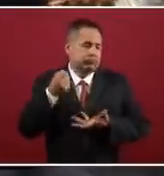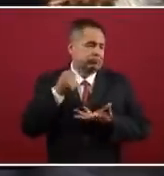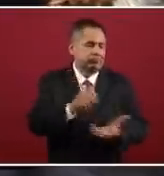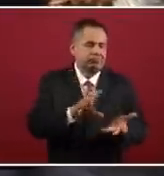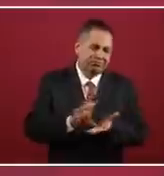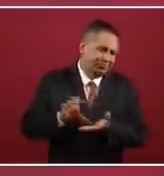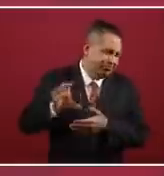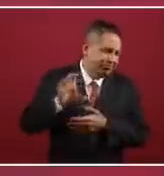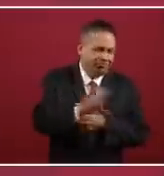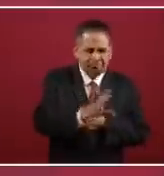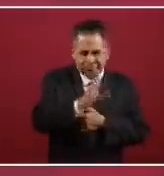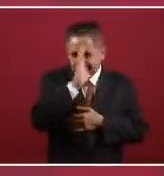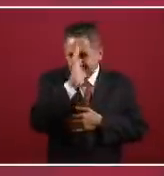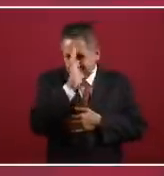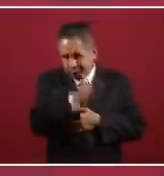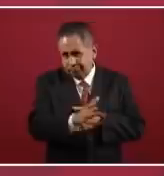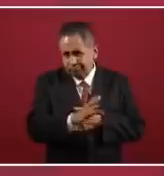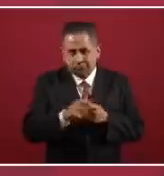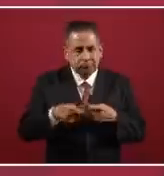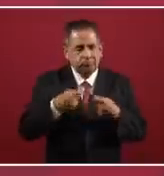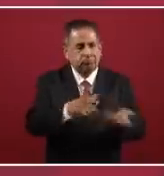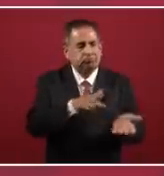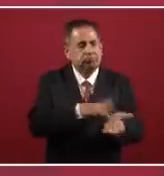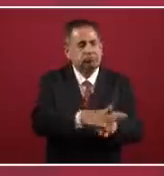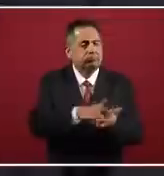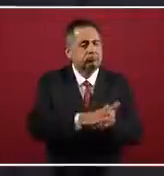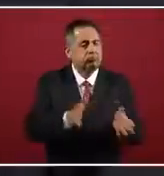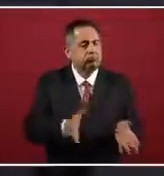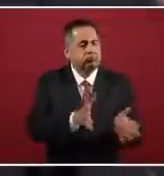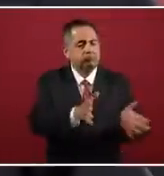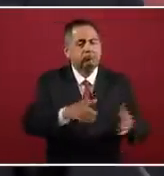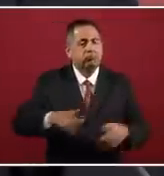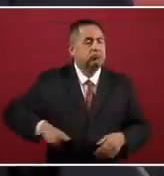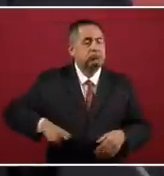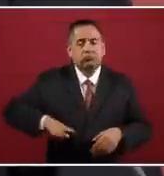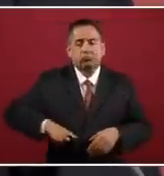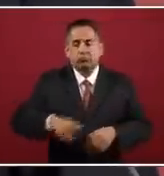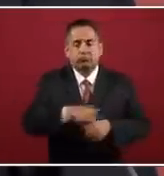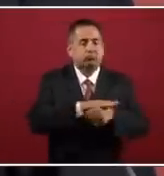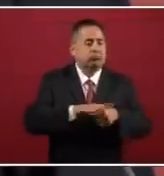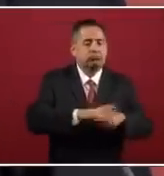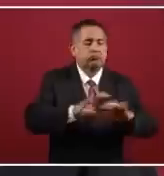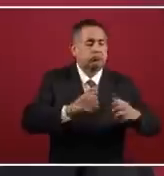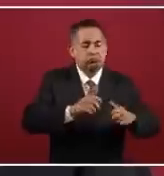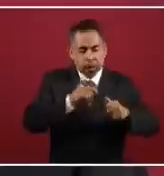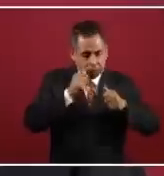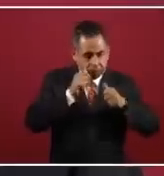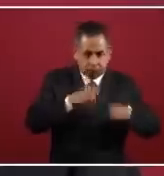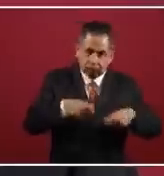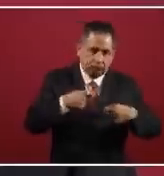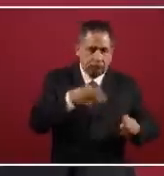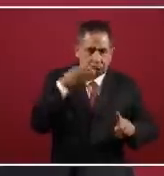manera directa los apoyos a los gobiernos locales,